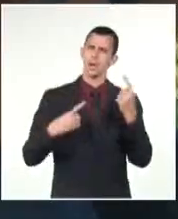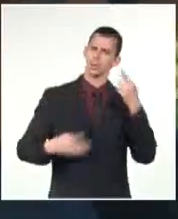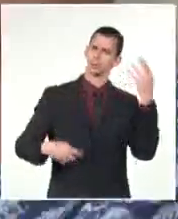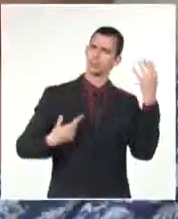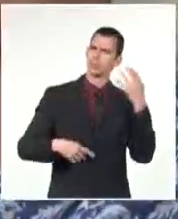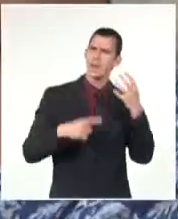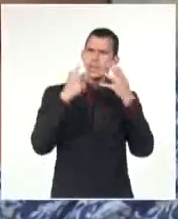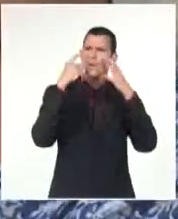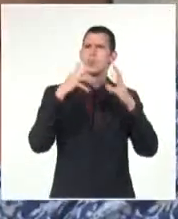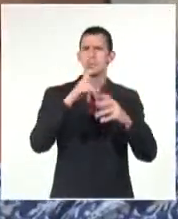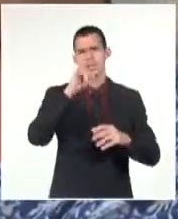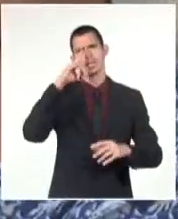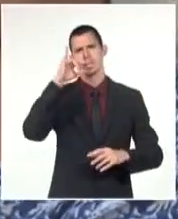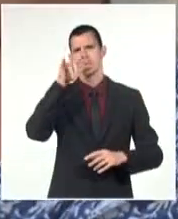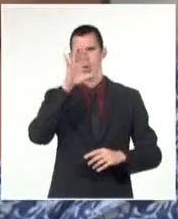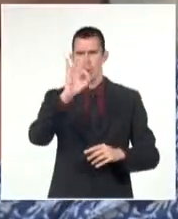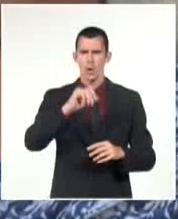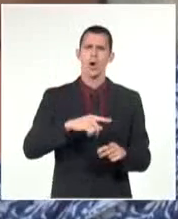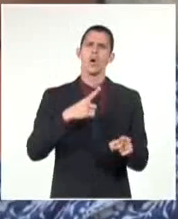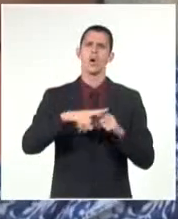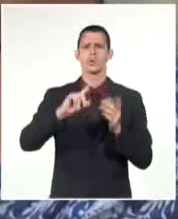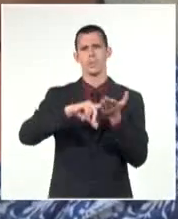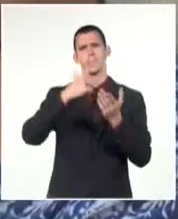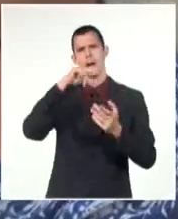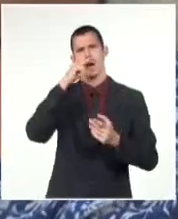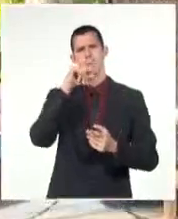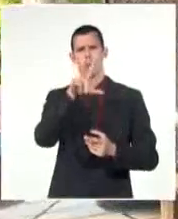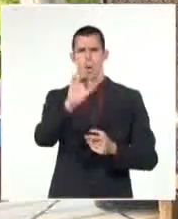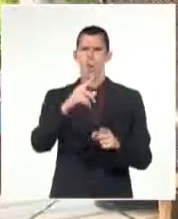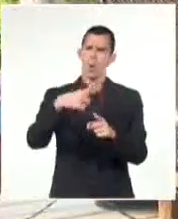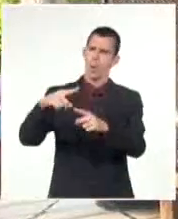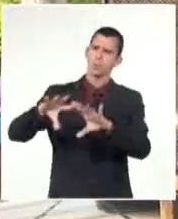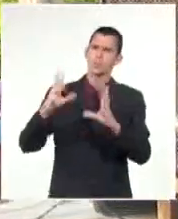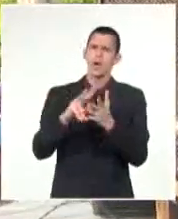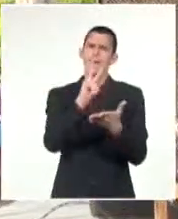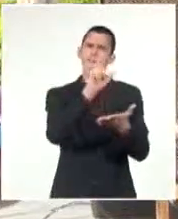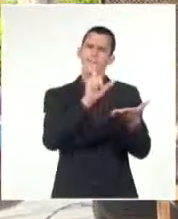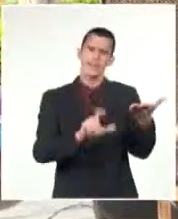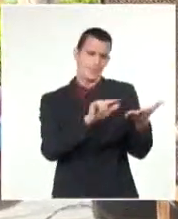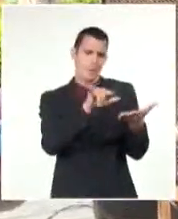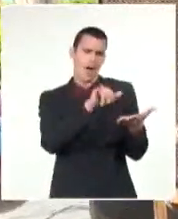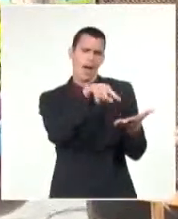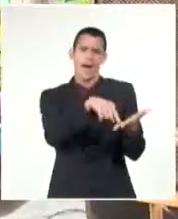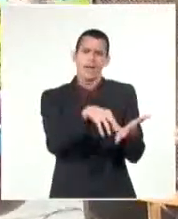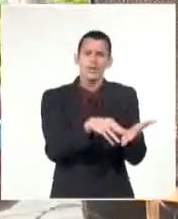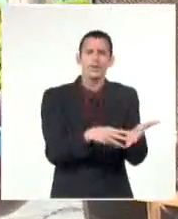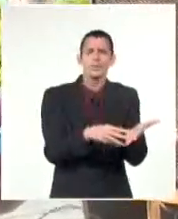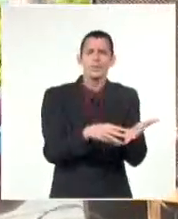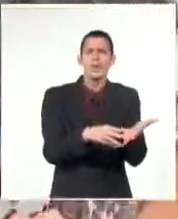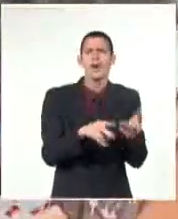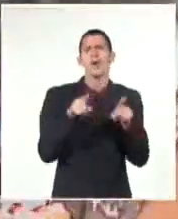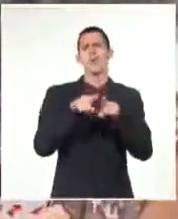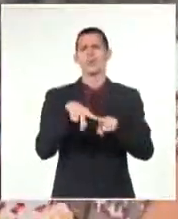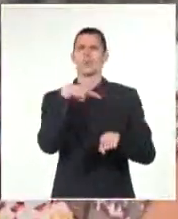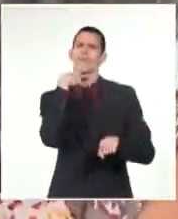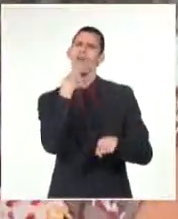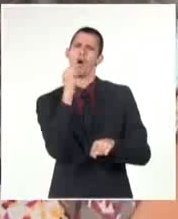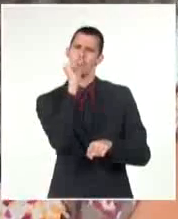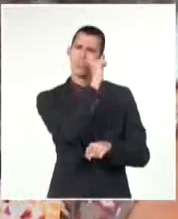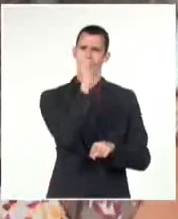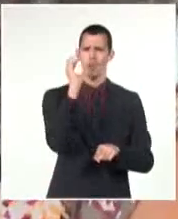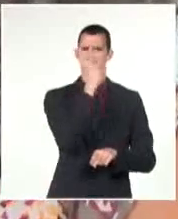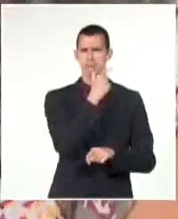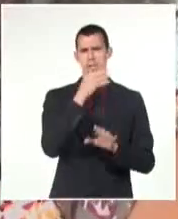Luz, Pablo Milanés o textos musicalizados de Nicolás Guillén. El libro encontró una razón para